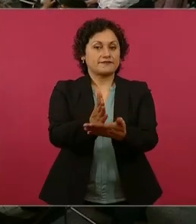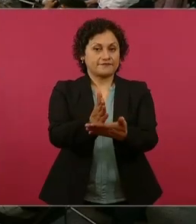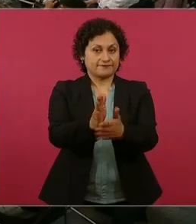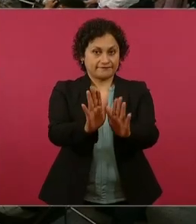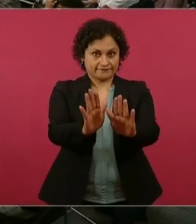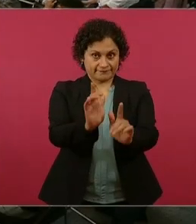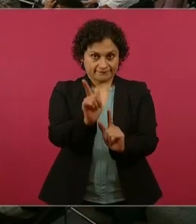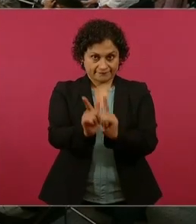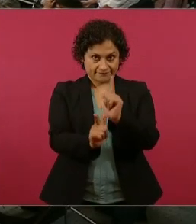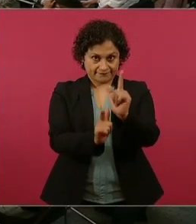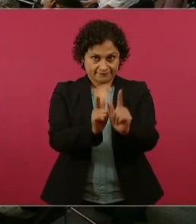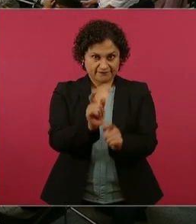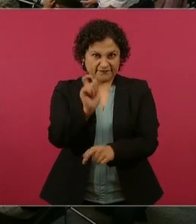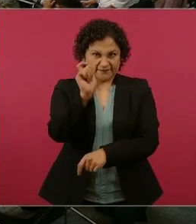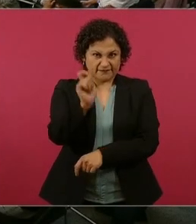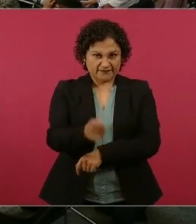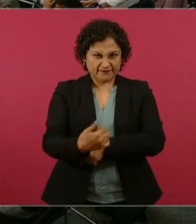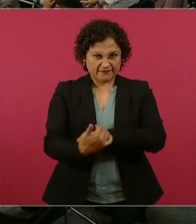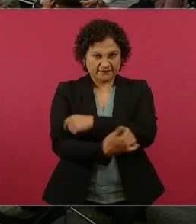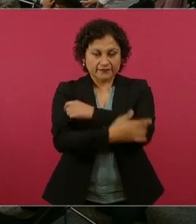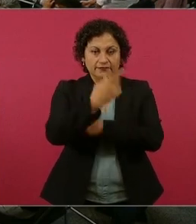Vamos, despacio.